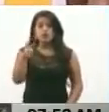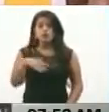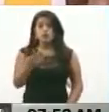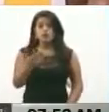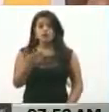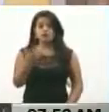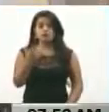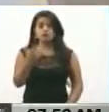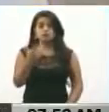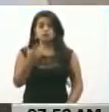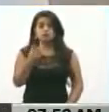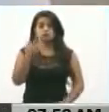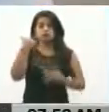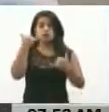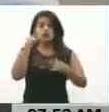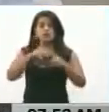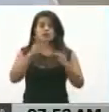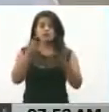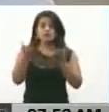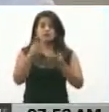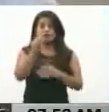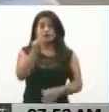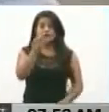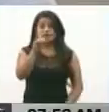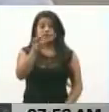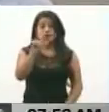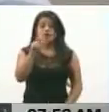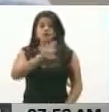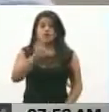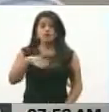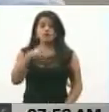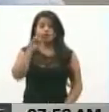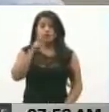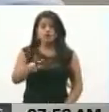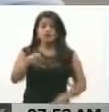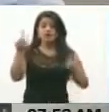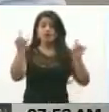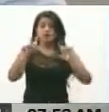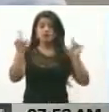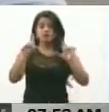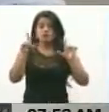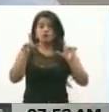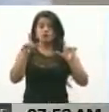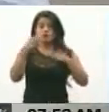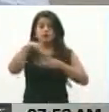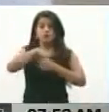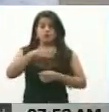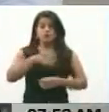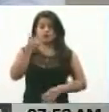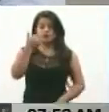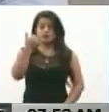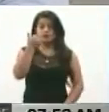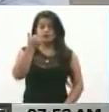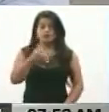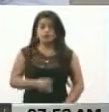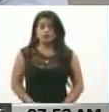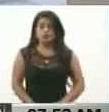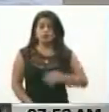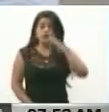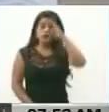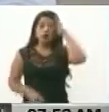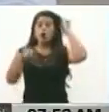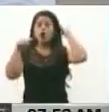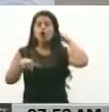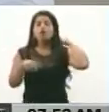para abrir el servicio de la TDA. Me explico, ya podemos ver también televisión en nuestros teléfonos móviles. Hoy en